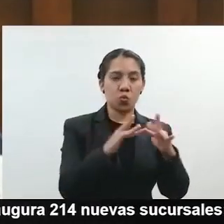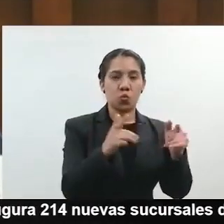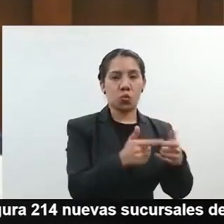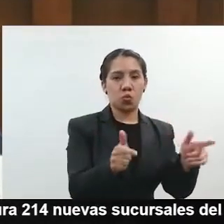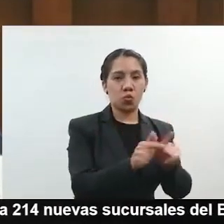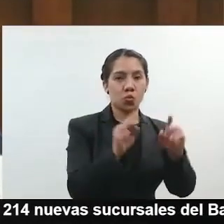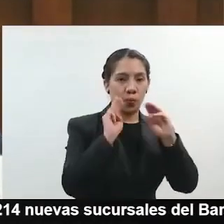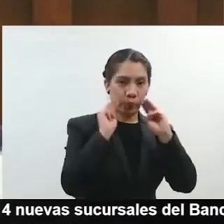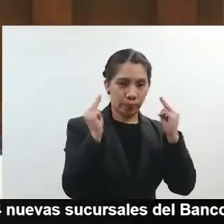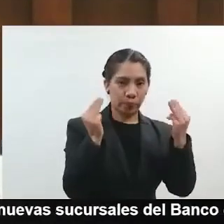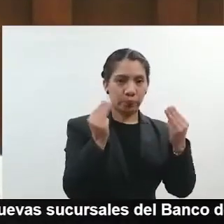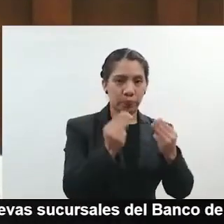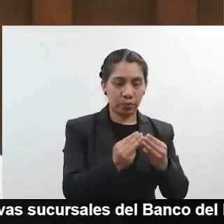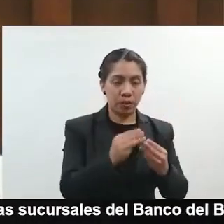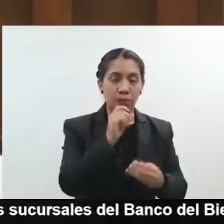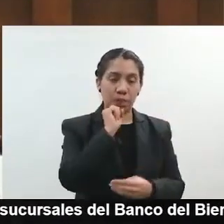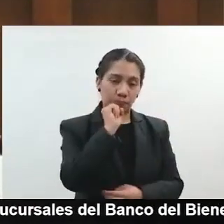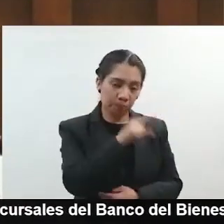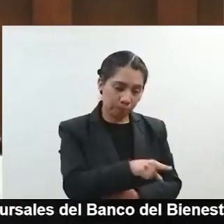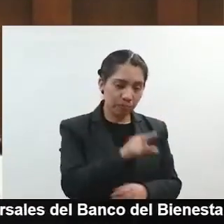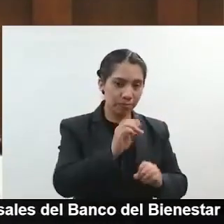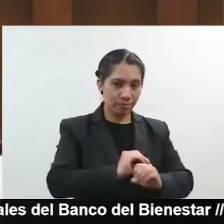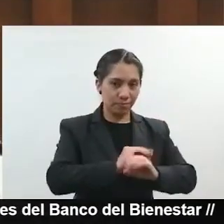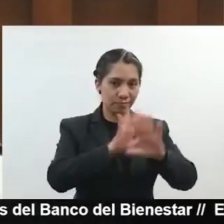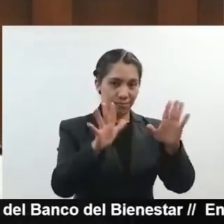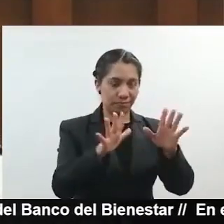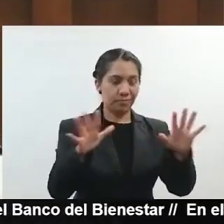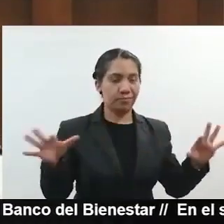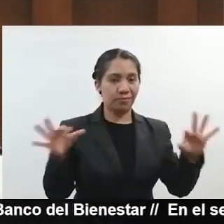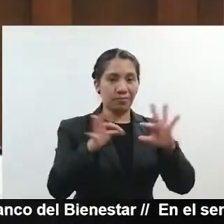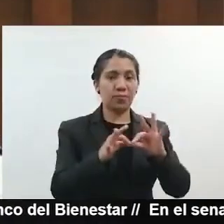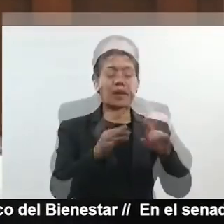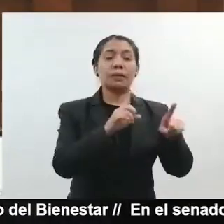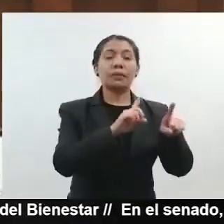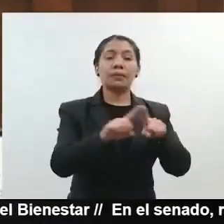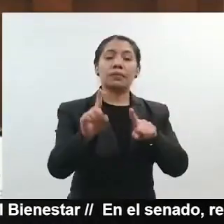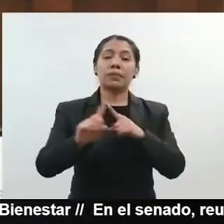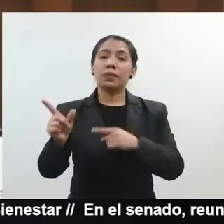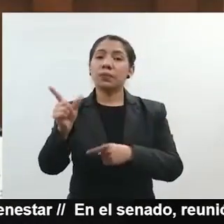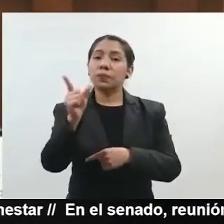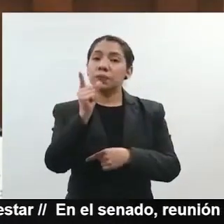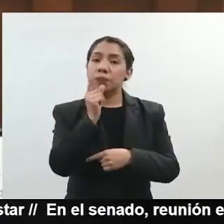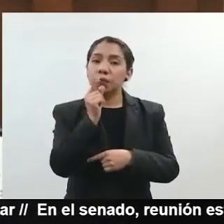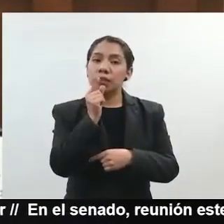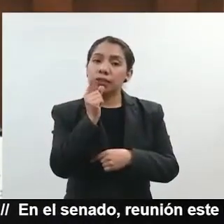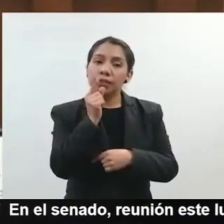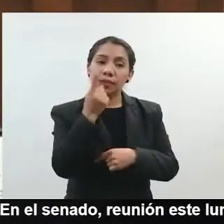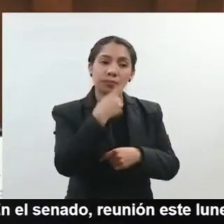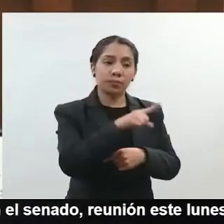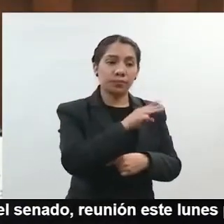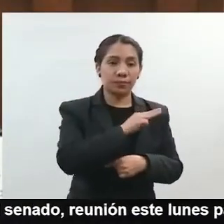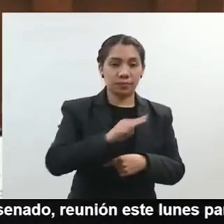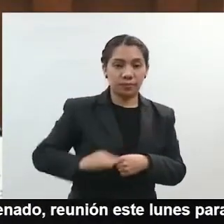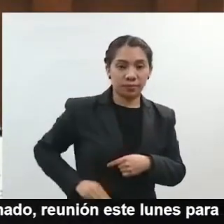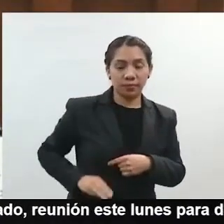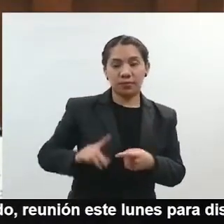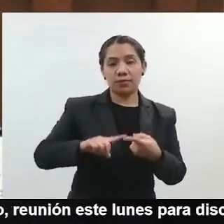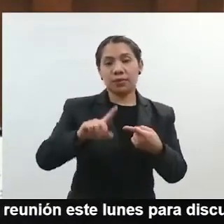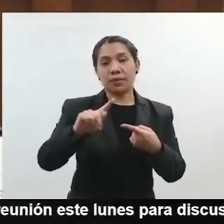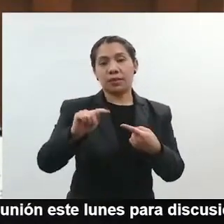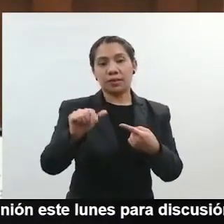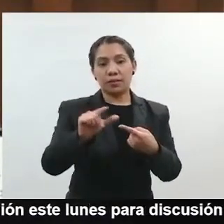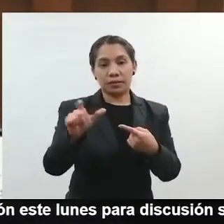de la organización criminal con los policías de distintas corporaciones municipales, desde Tasco